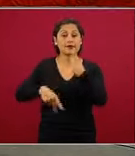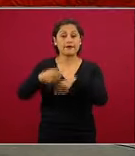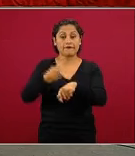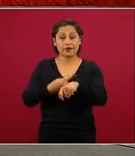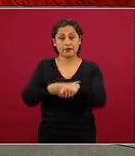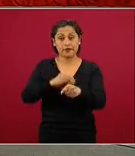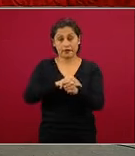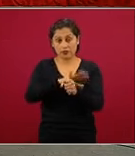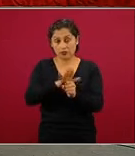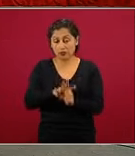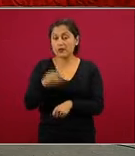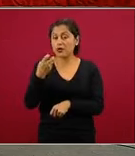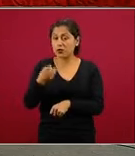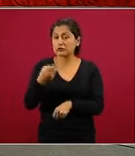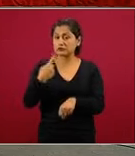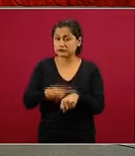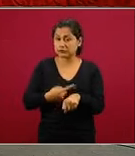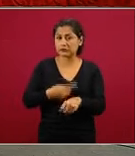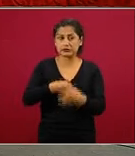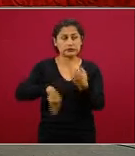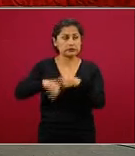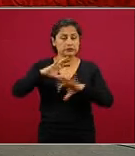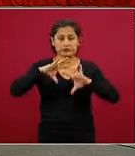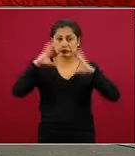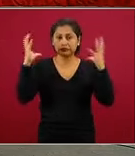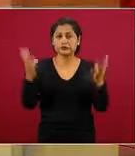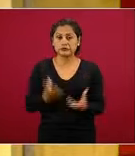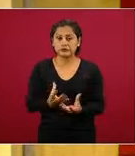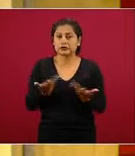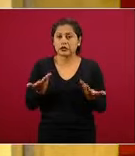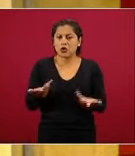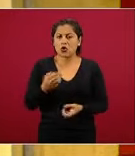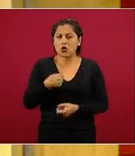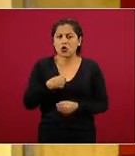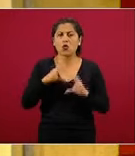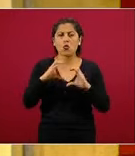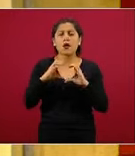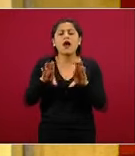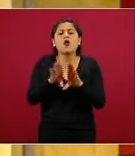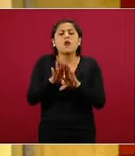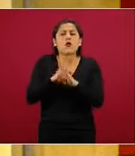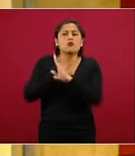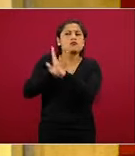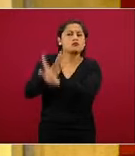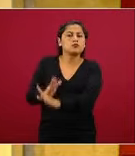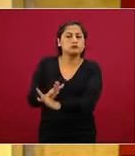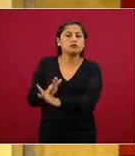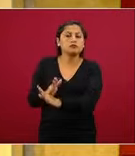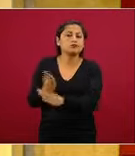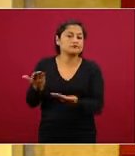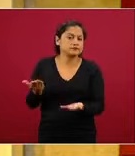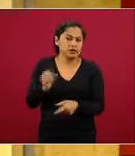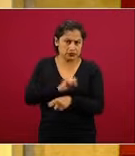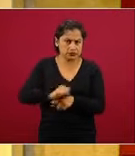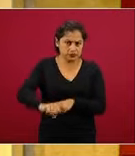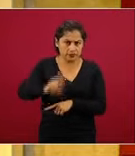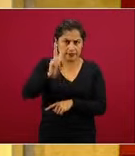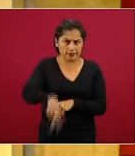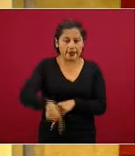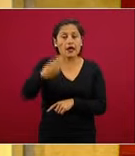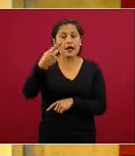aqueja a toda la humanidad, las medidas de prevención son relativamente simples, pero si se cumplen de manera masiva, es decir, todas las